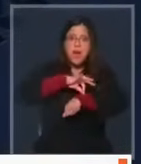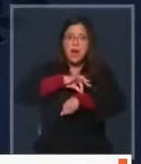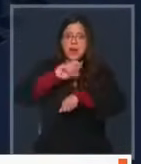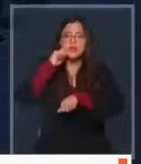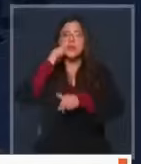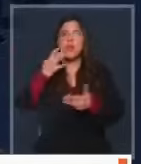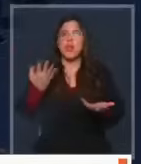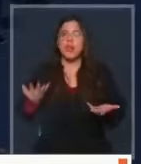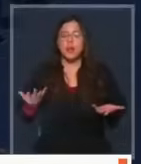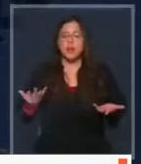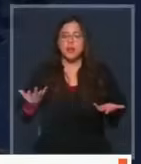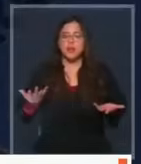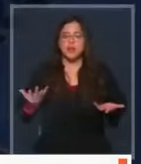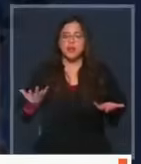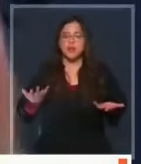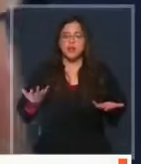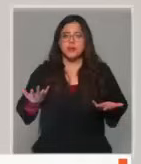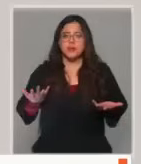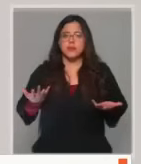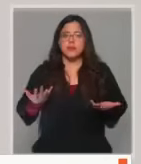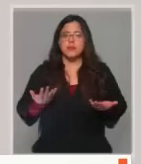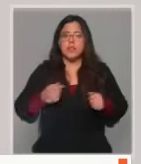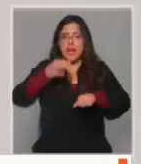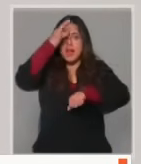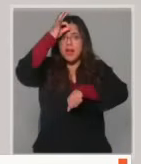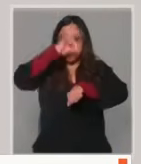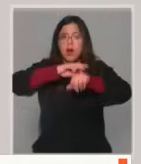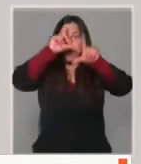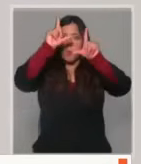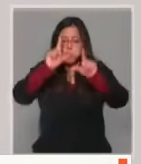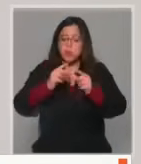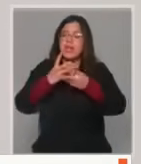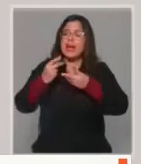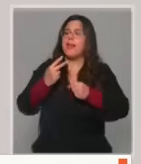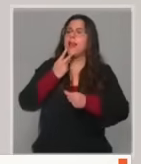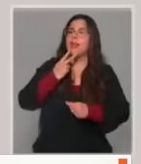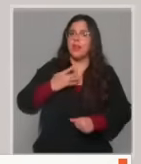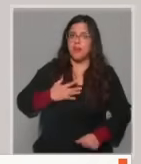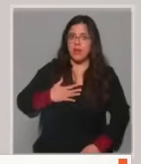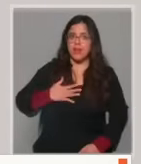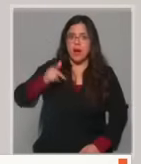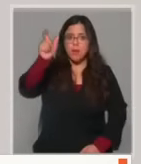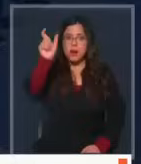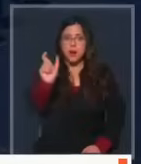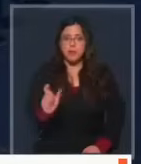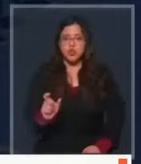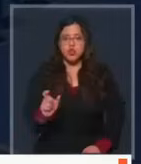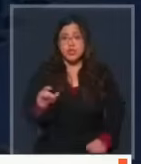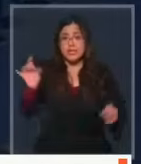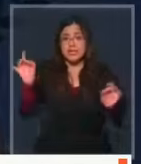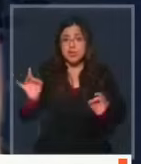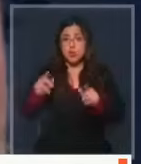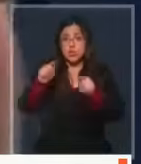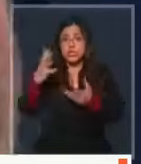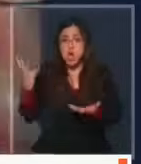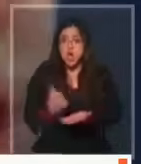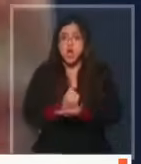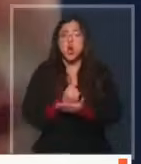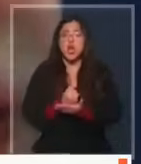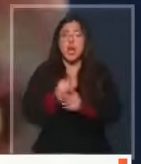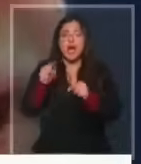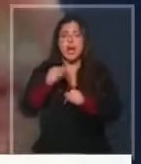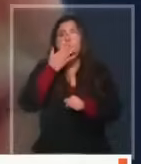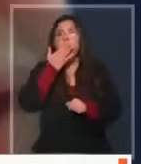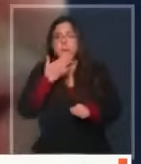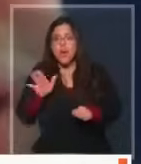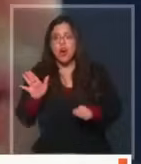enfermedad más leve. La calidad de vida que va a tener la persona, si es que esto es exitoso, va a ser mucho